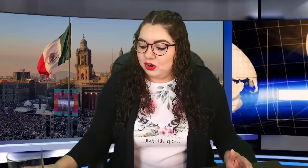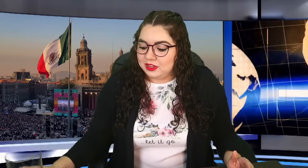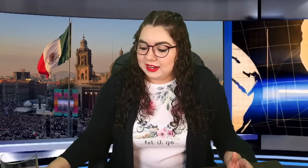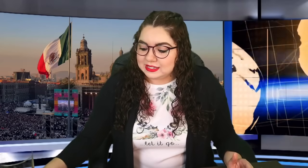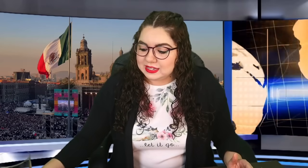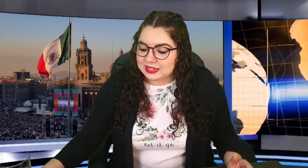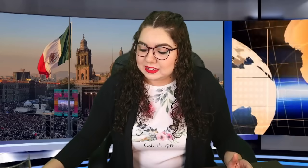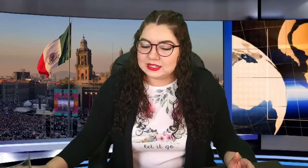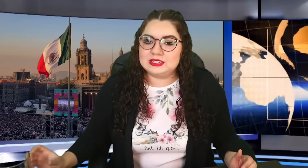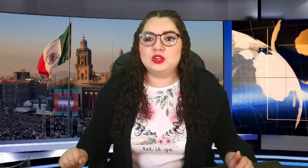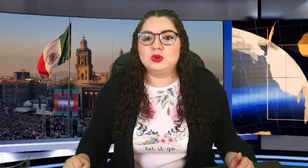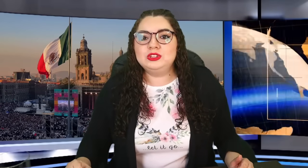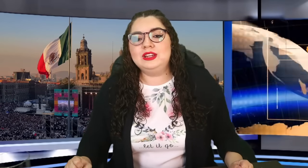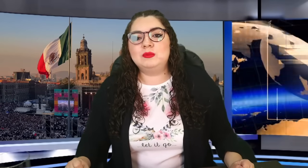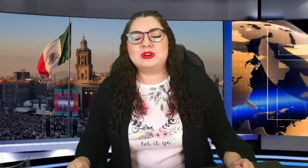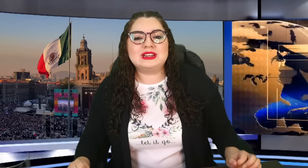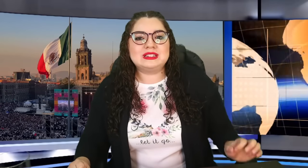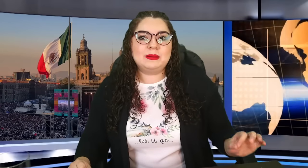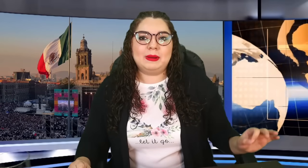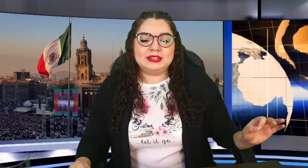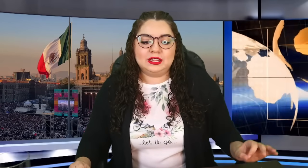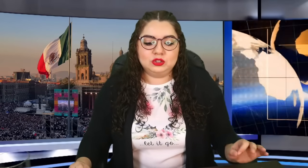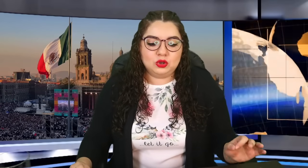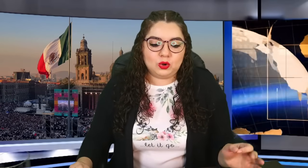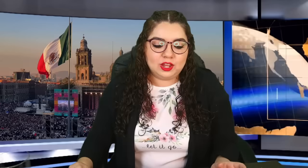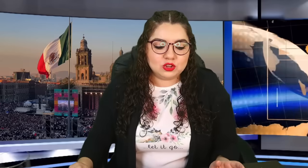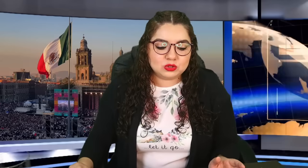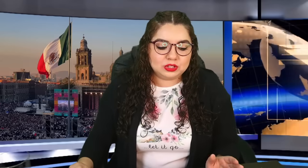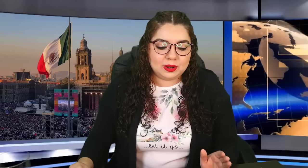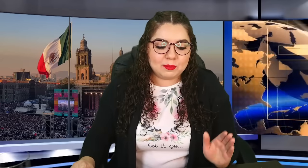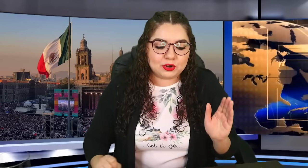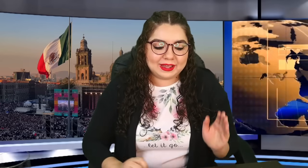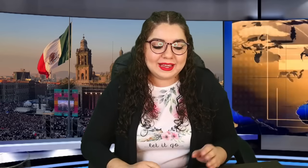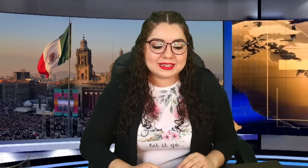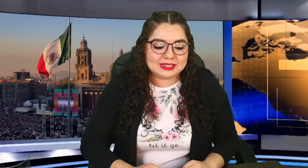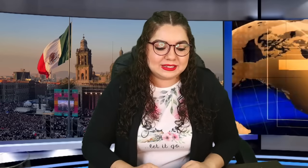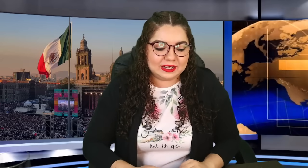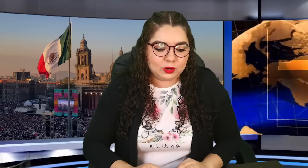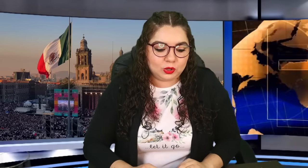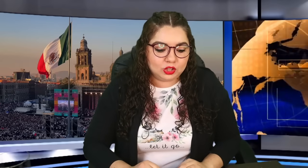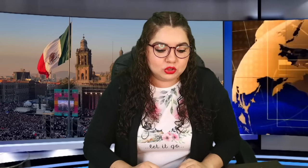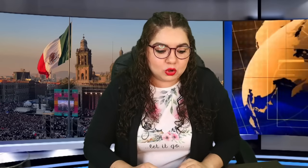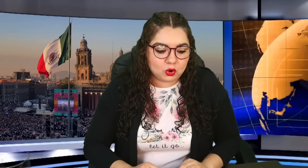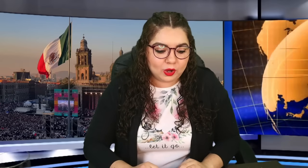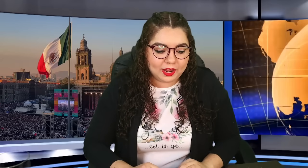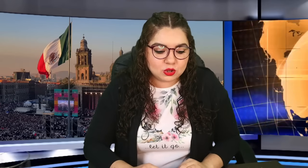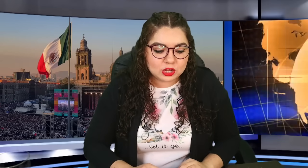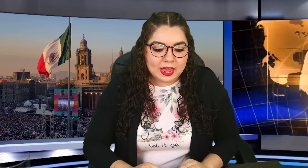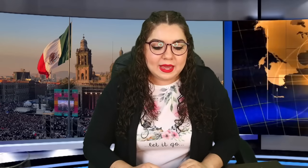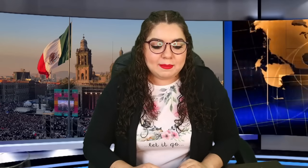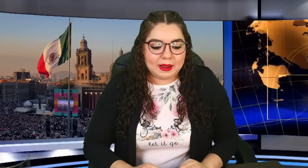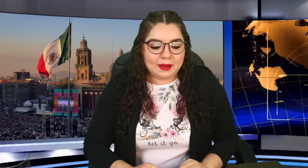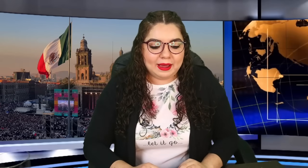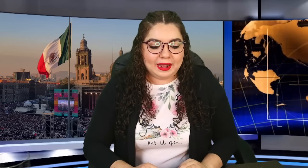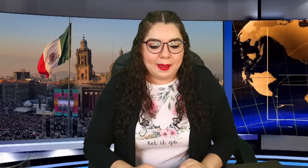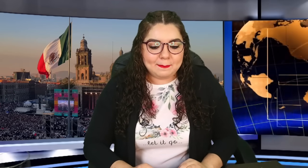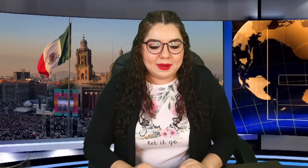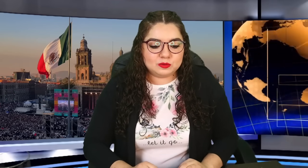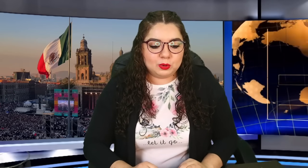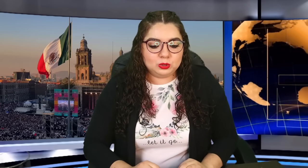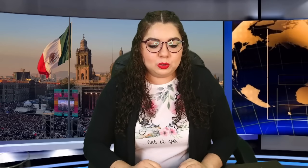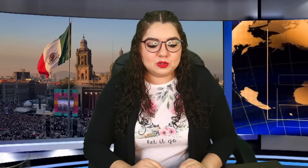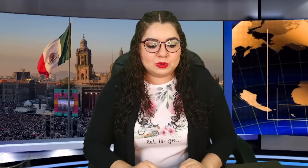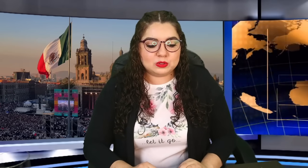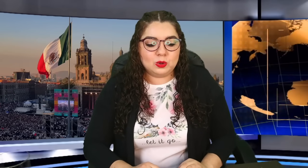yo lo diría así de sencillo: no tienen ni por qué estar pactando con ellos, no tienen por qué estarse reuniendo con ellos, y para acabarla